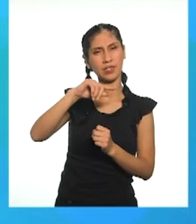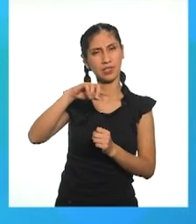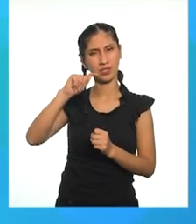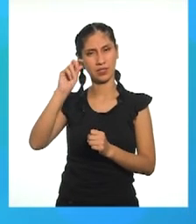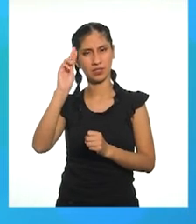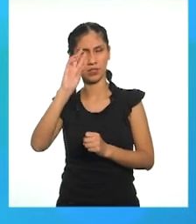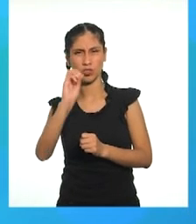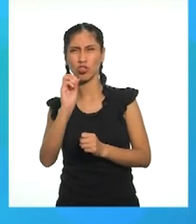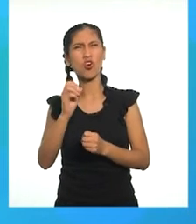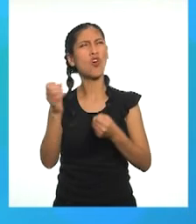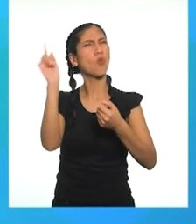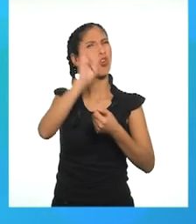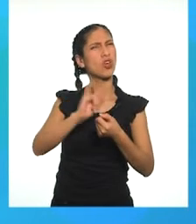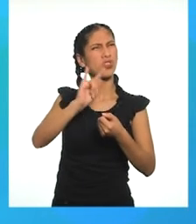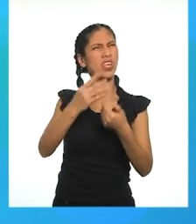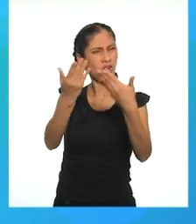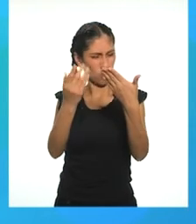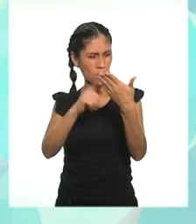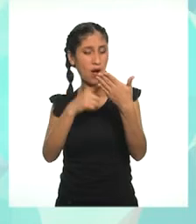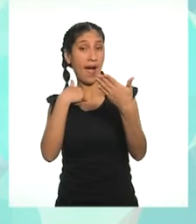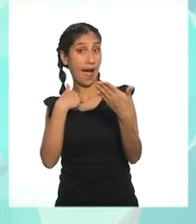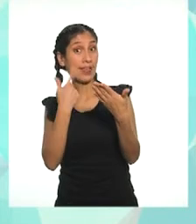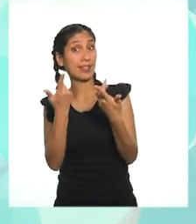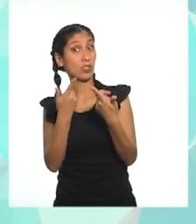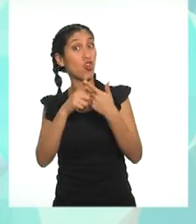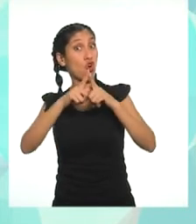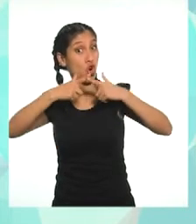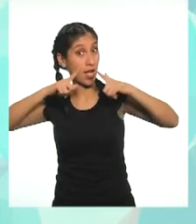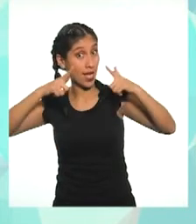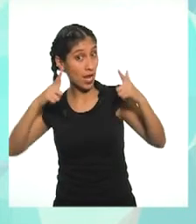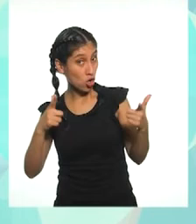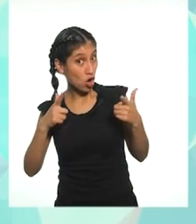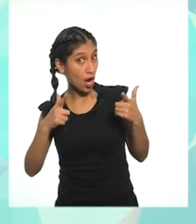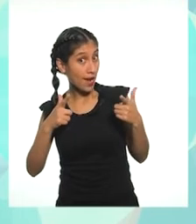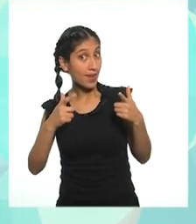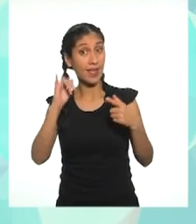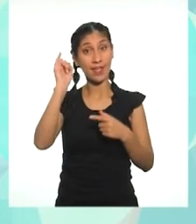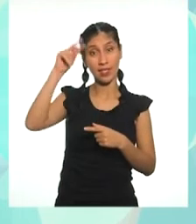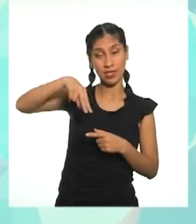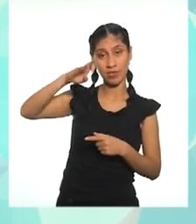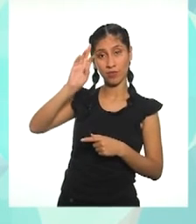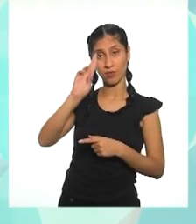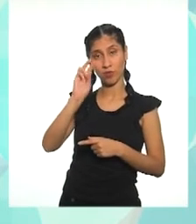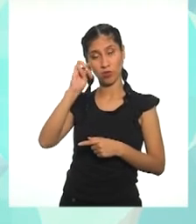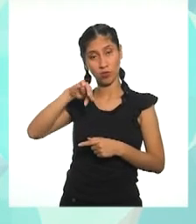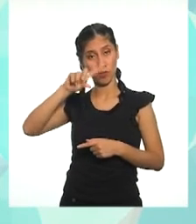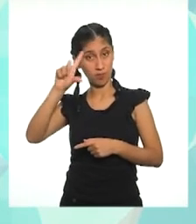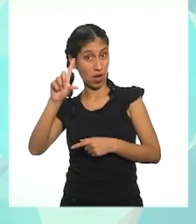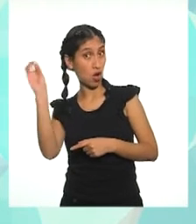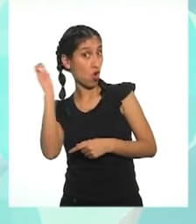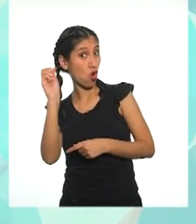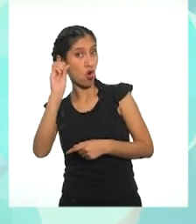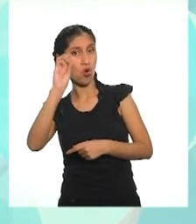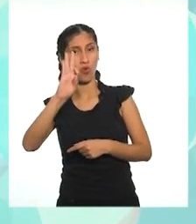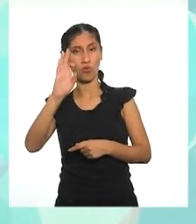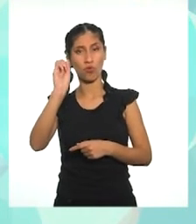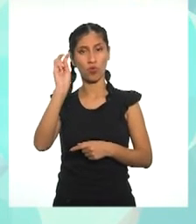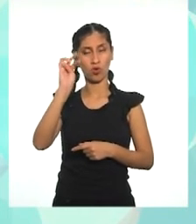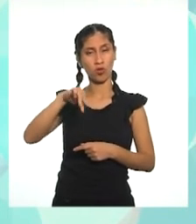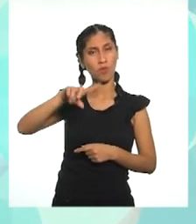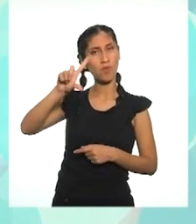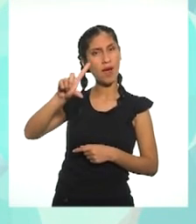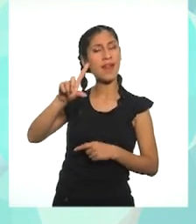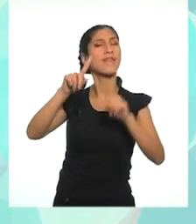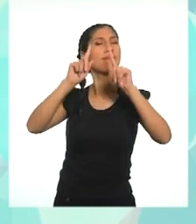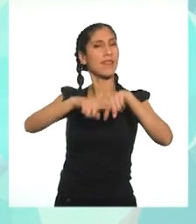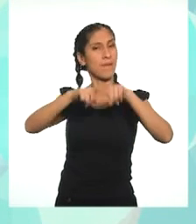Es decir, ¿emplearé un lenguaje informal o formal? Esto dependerá del destinatario y